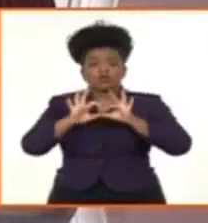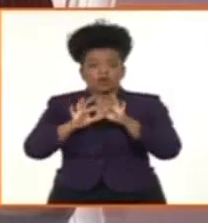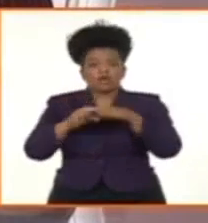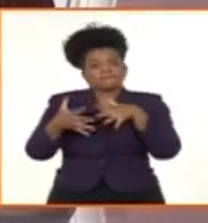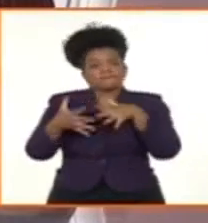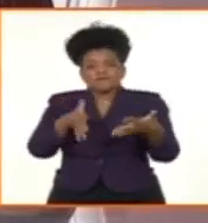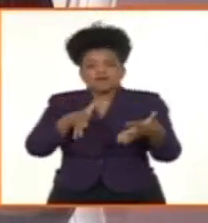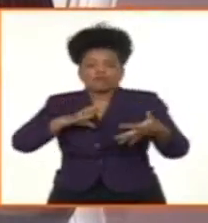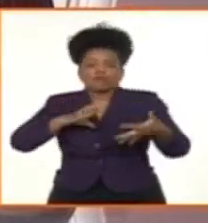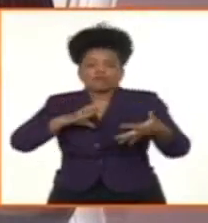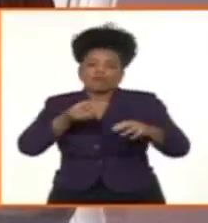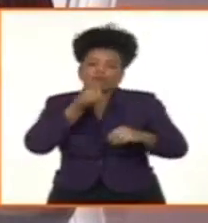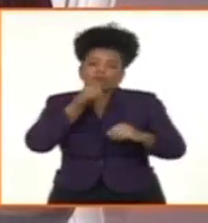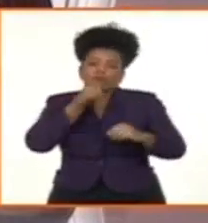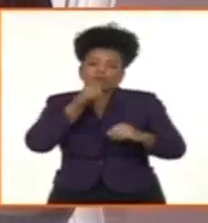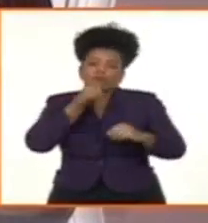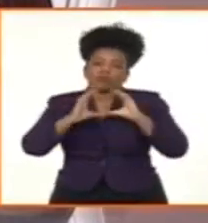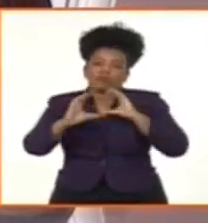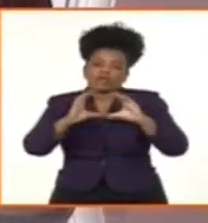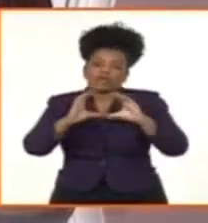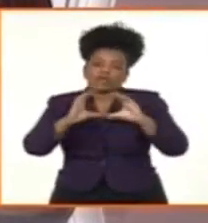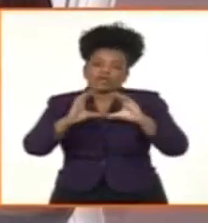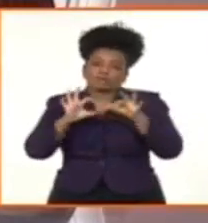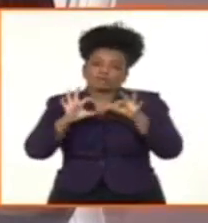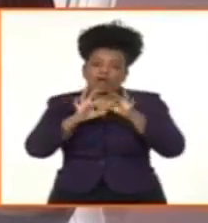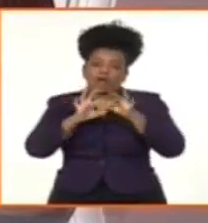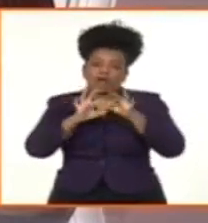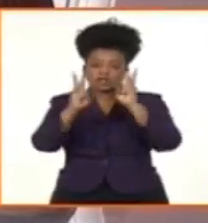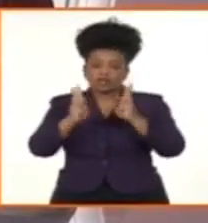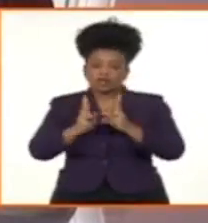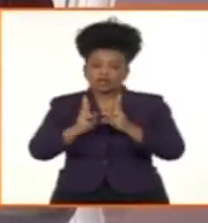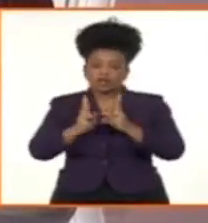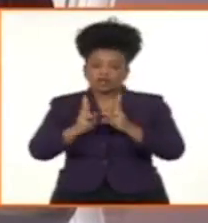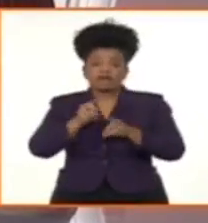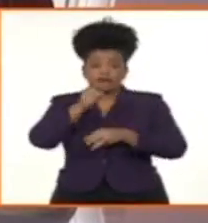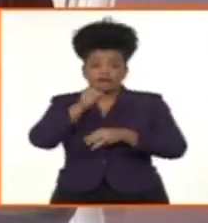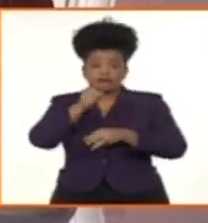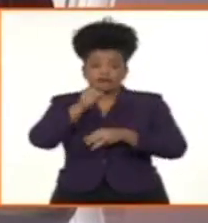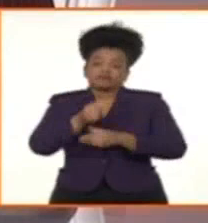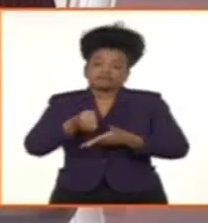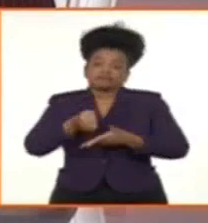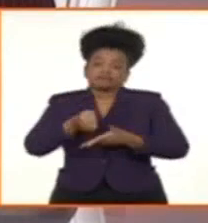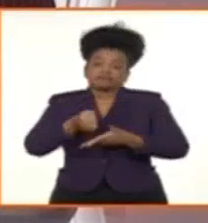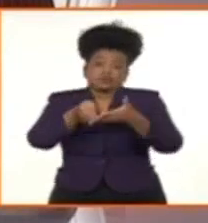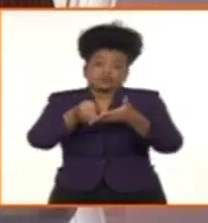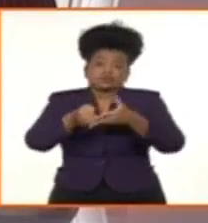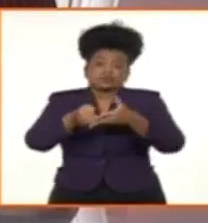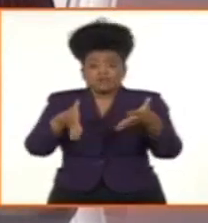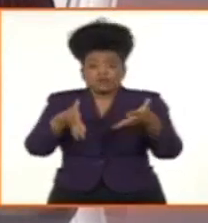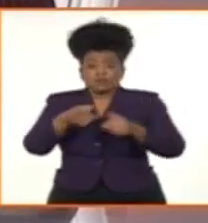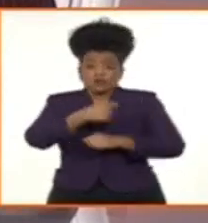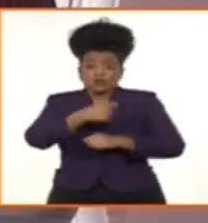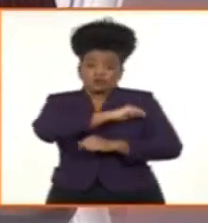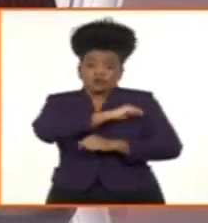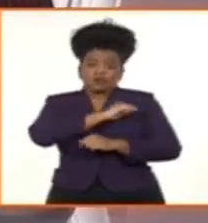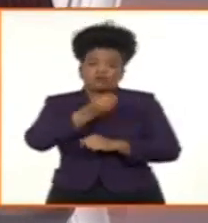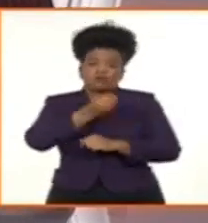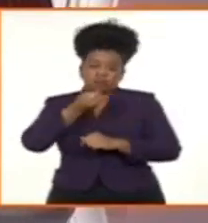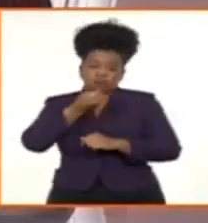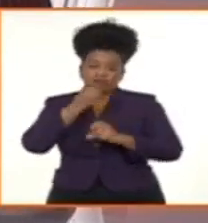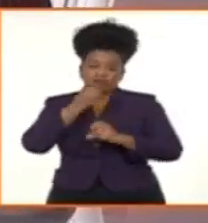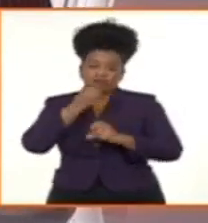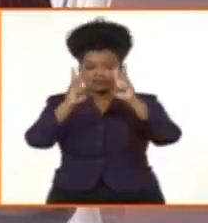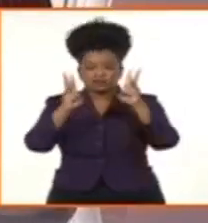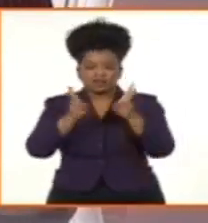de acceder a internet, ya es una manera de decir que hemos garantizado el acceso para poder llegar a que más cubanos